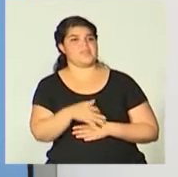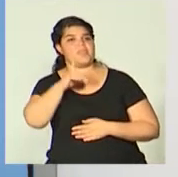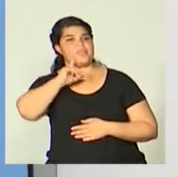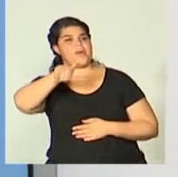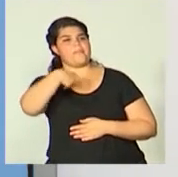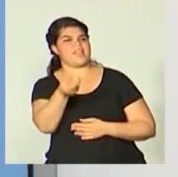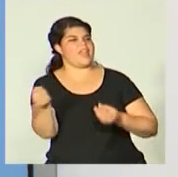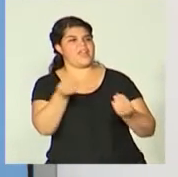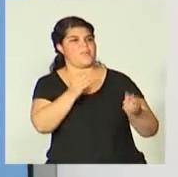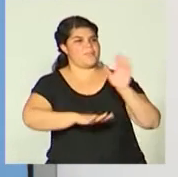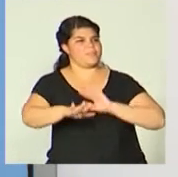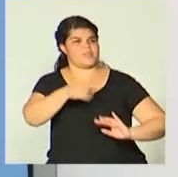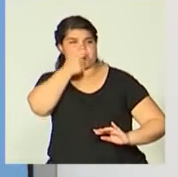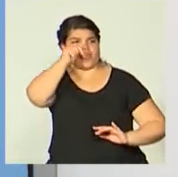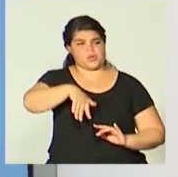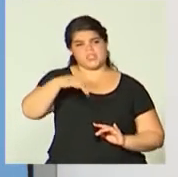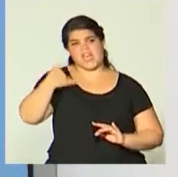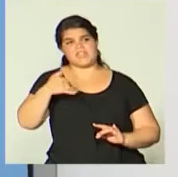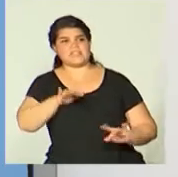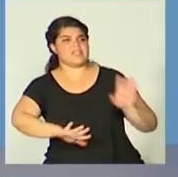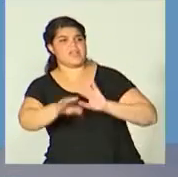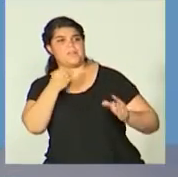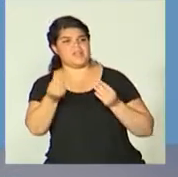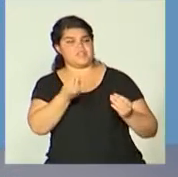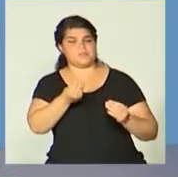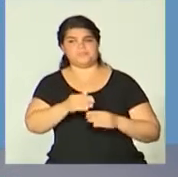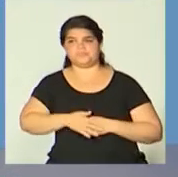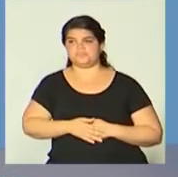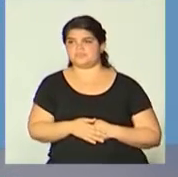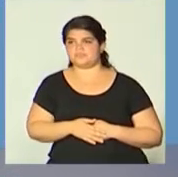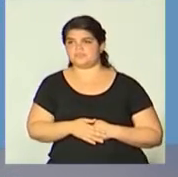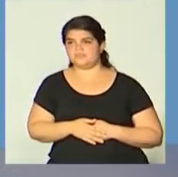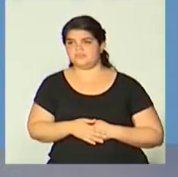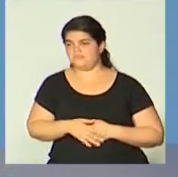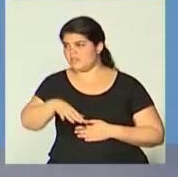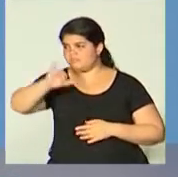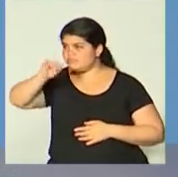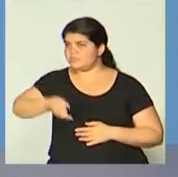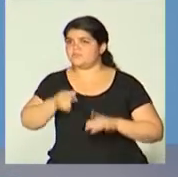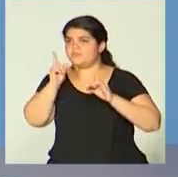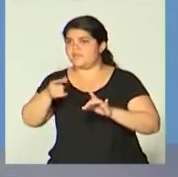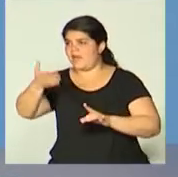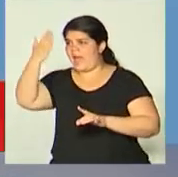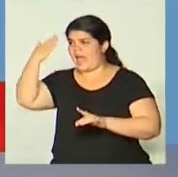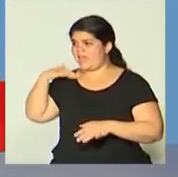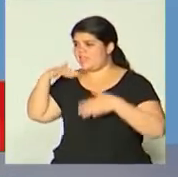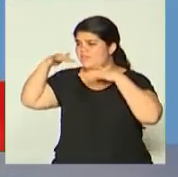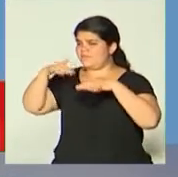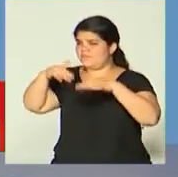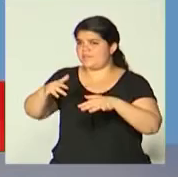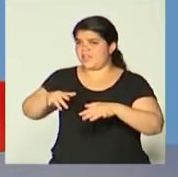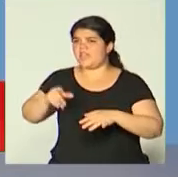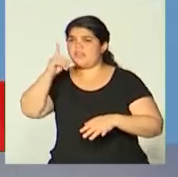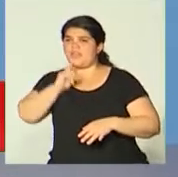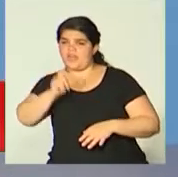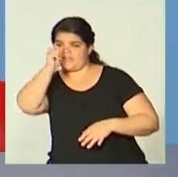de mendoza que no es la excepción y la argentina tampoco qué tiene que ver con las marchas históricas que venimos haciendo los 25 de